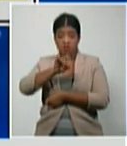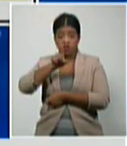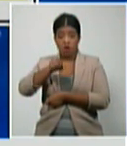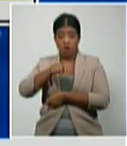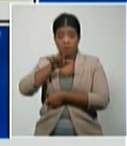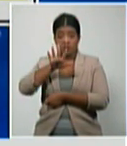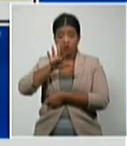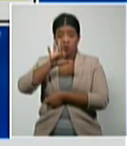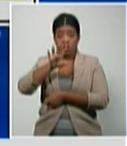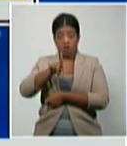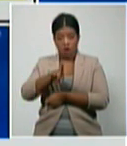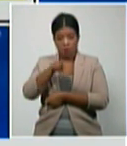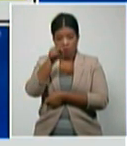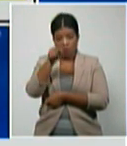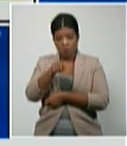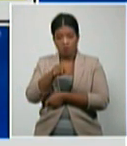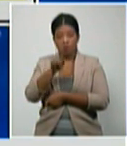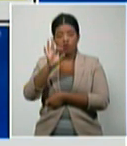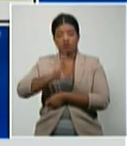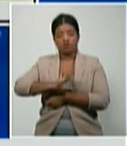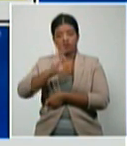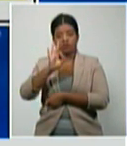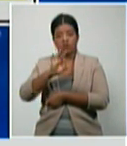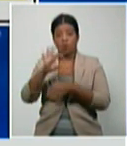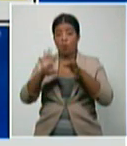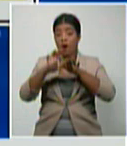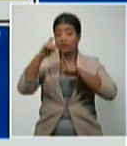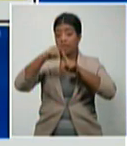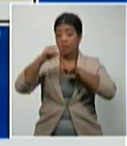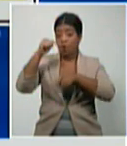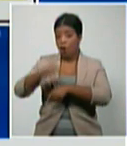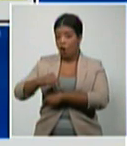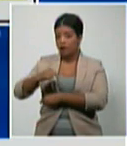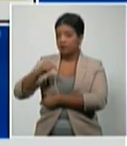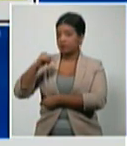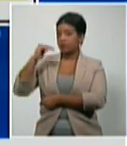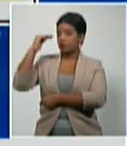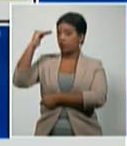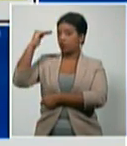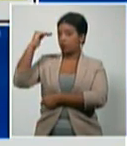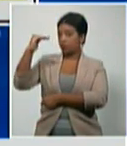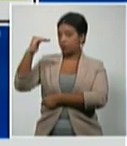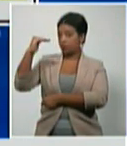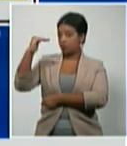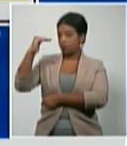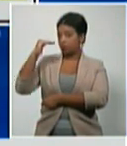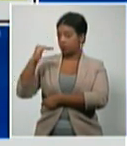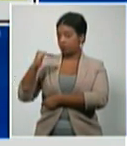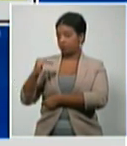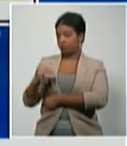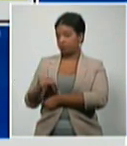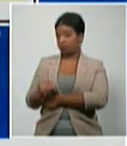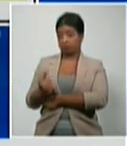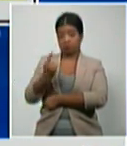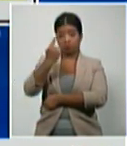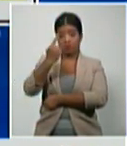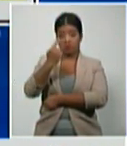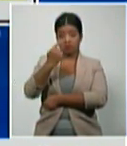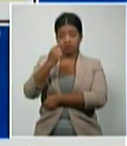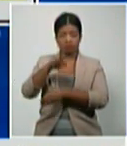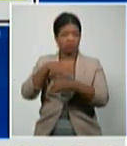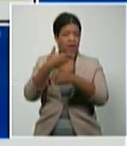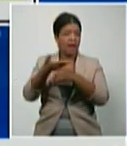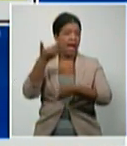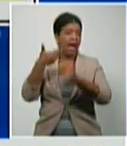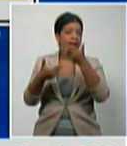27,51. Guantánamo hoy ocupa el primer lugar. Guantánamo hoy ocupa el primer lugar, que recordemos que había estado Mayabeque en primer